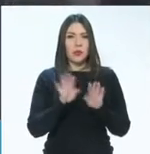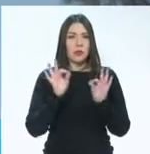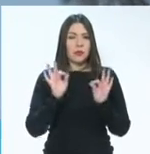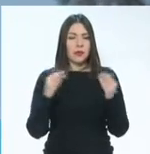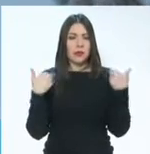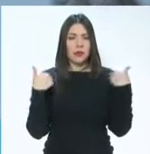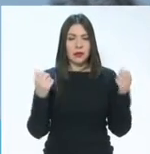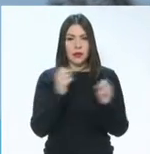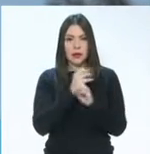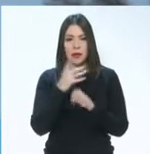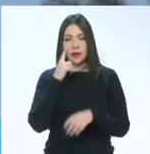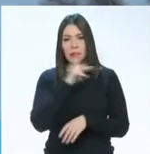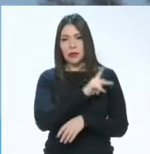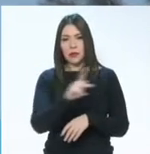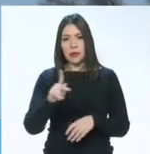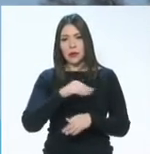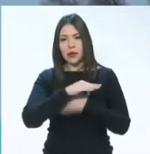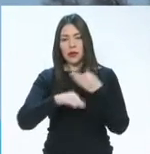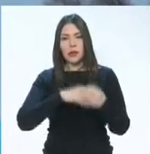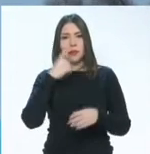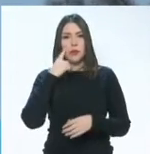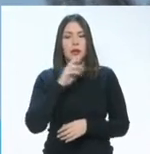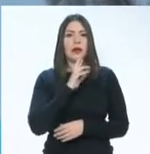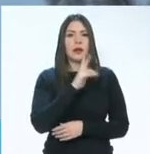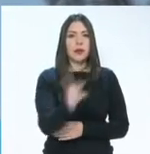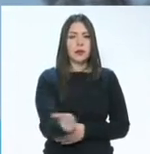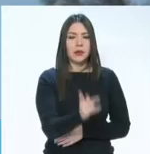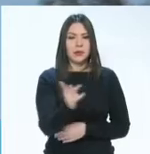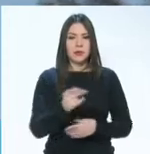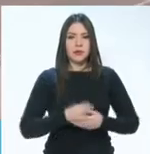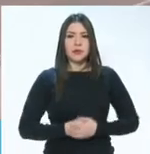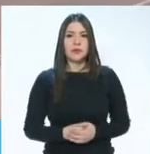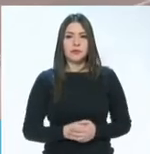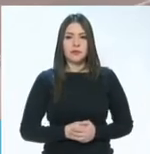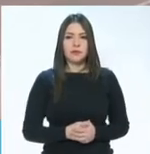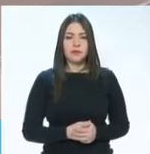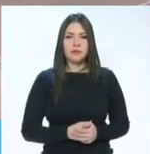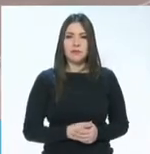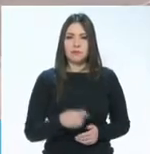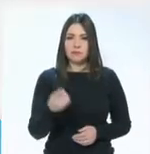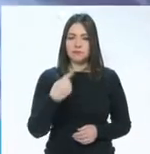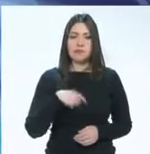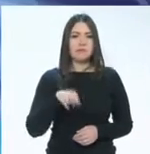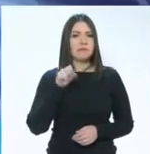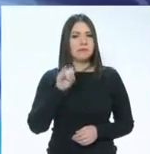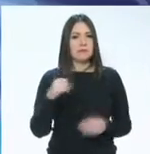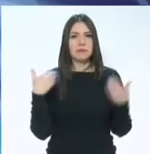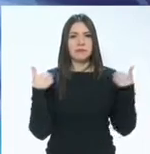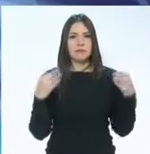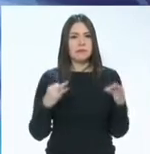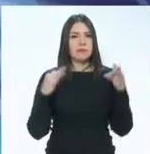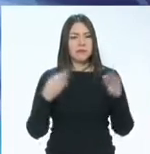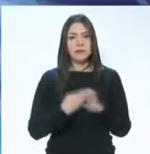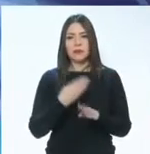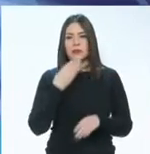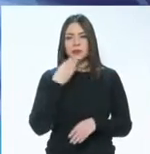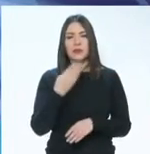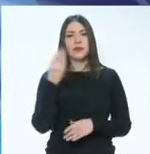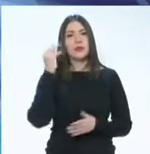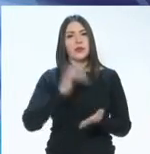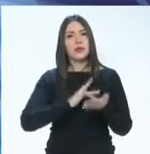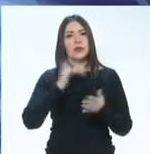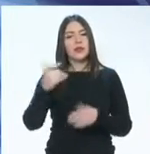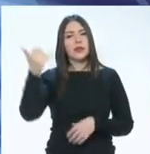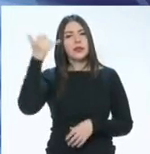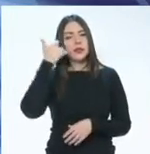satisfactoria para responder su pregunta. Doctor Carranca Rivas, se explicó usted perfectamente, le agradecemos mucho que nos haya tomado esta llamada y por